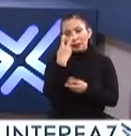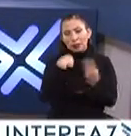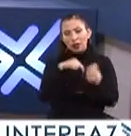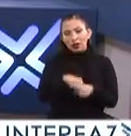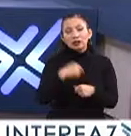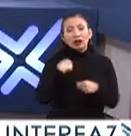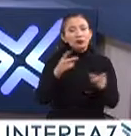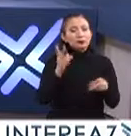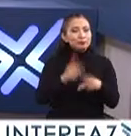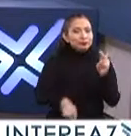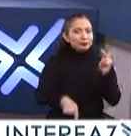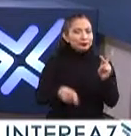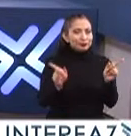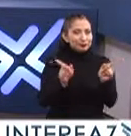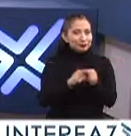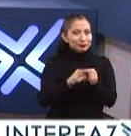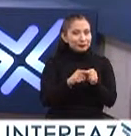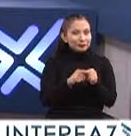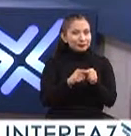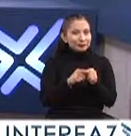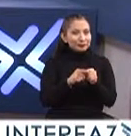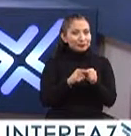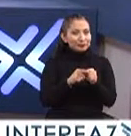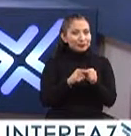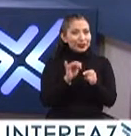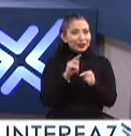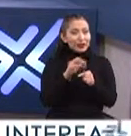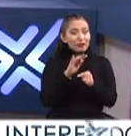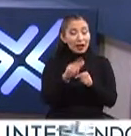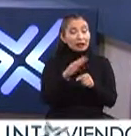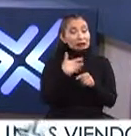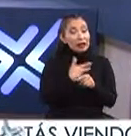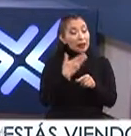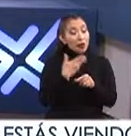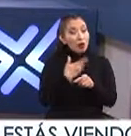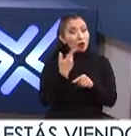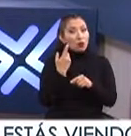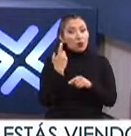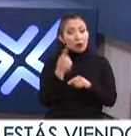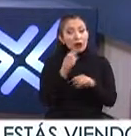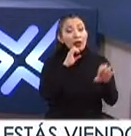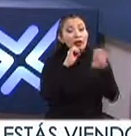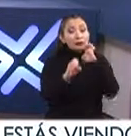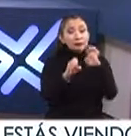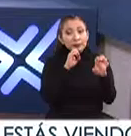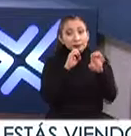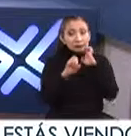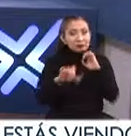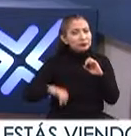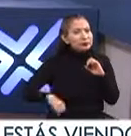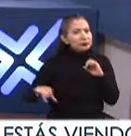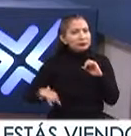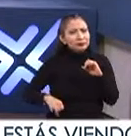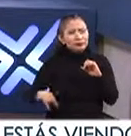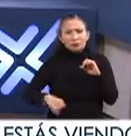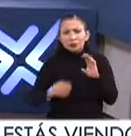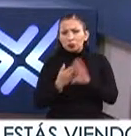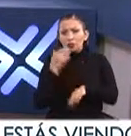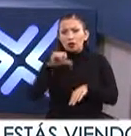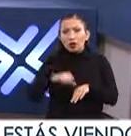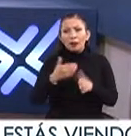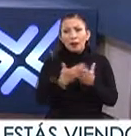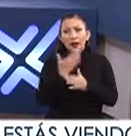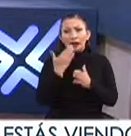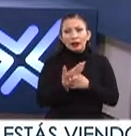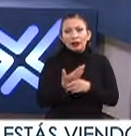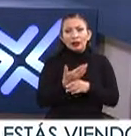esta mañana. Vamos a hacer una breve pausa. Esto es Interfaz. Les tenemos una entrevista interesantísima esta mañana